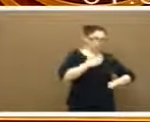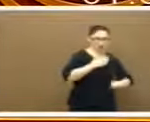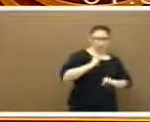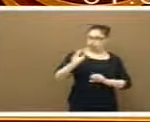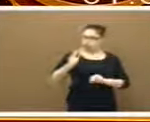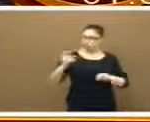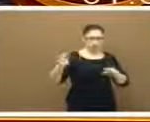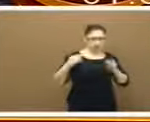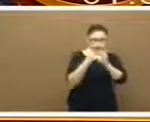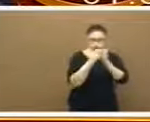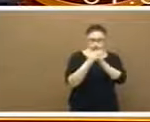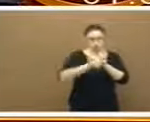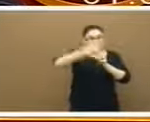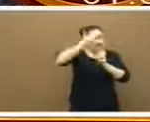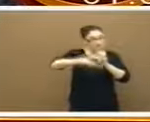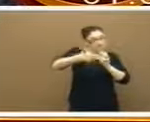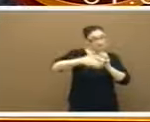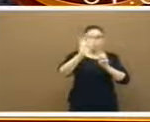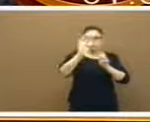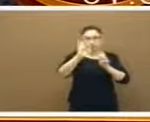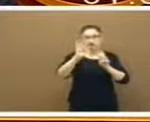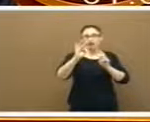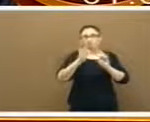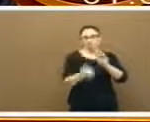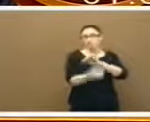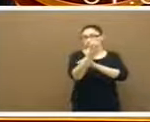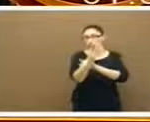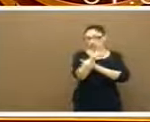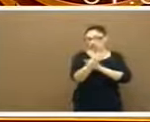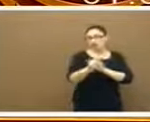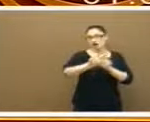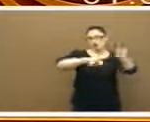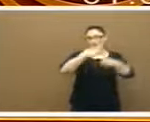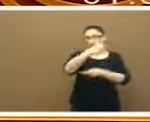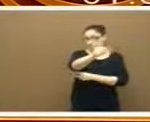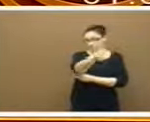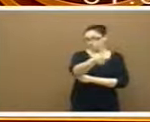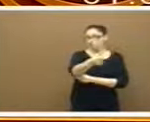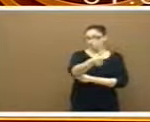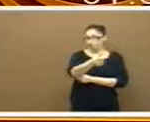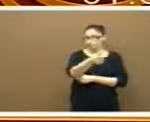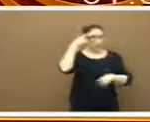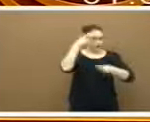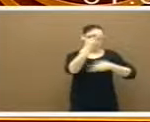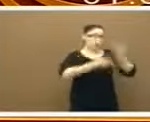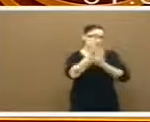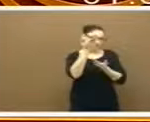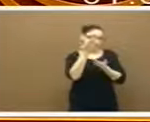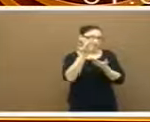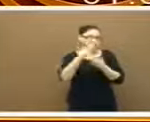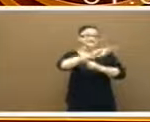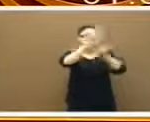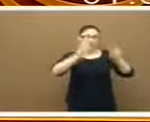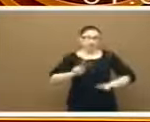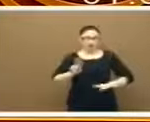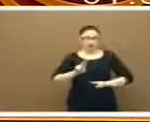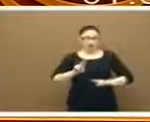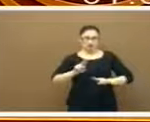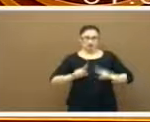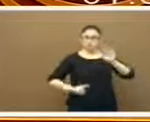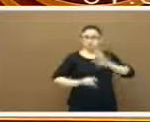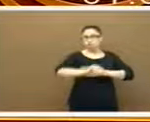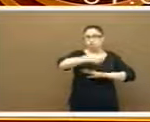más beneficiosas para que los programas de cooperación internacional salgan adelante en las mejores